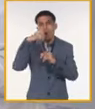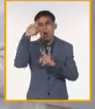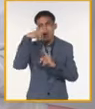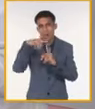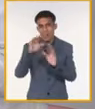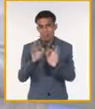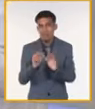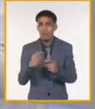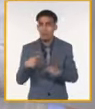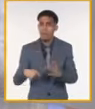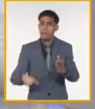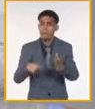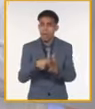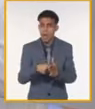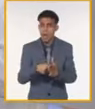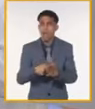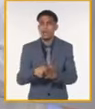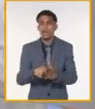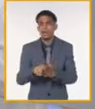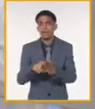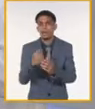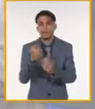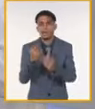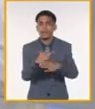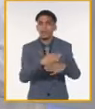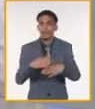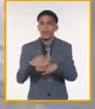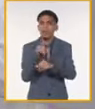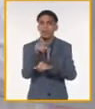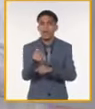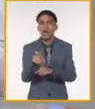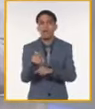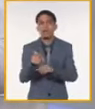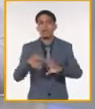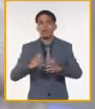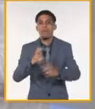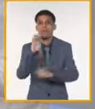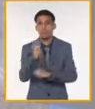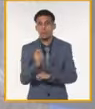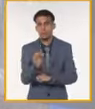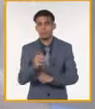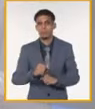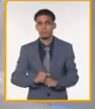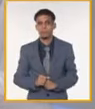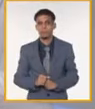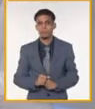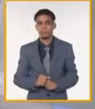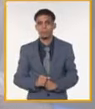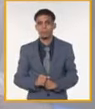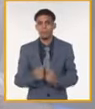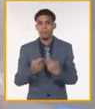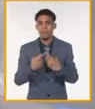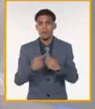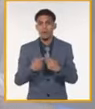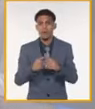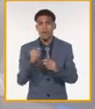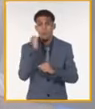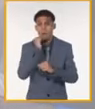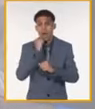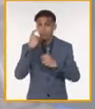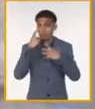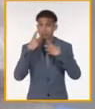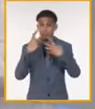fuerza de trabajo están los impuestos al finales de de los ejercicios económicos pero lo más importante es que